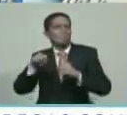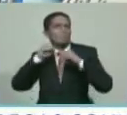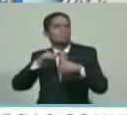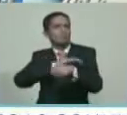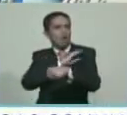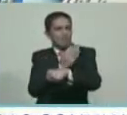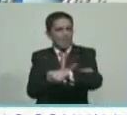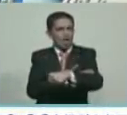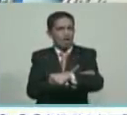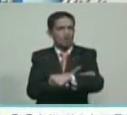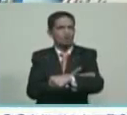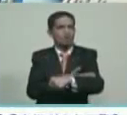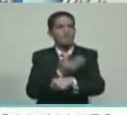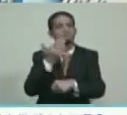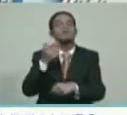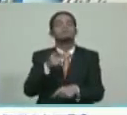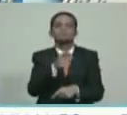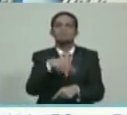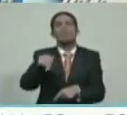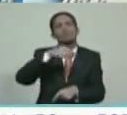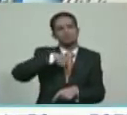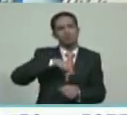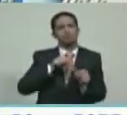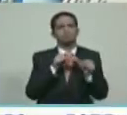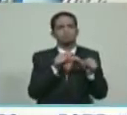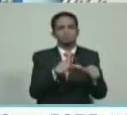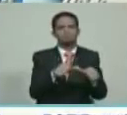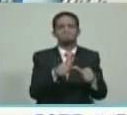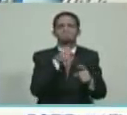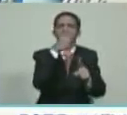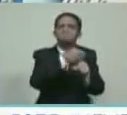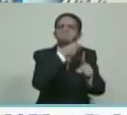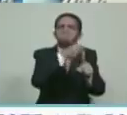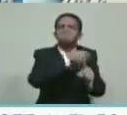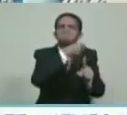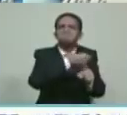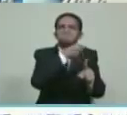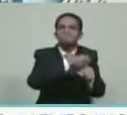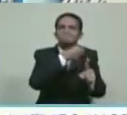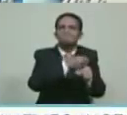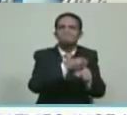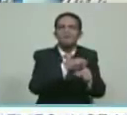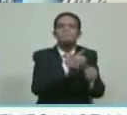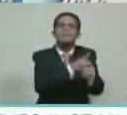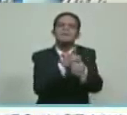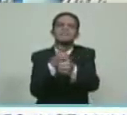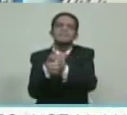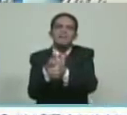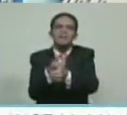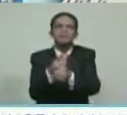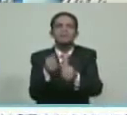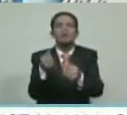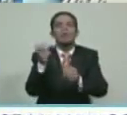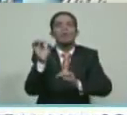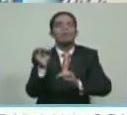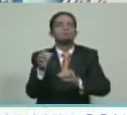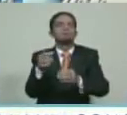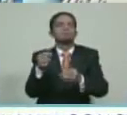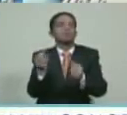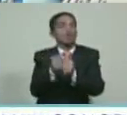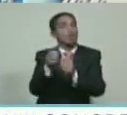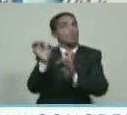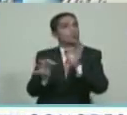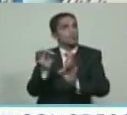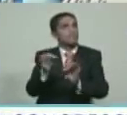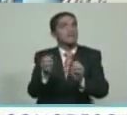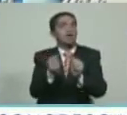que nosotros vamos a estar sin cuartel persiguiéndolos con la justicia siempre, con la Constitución